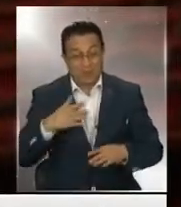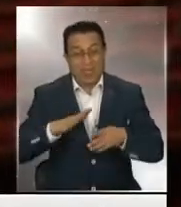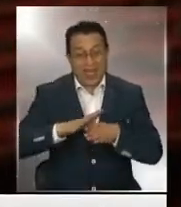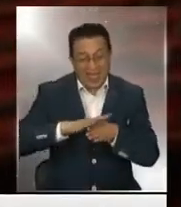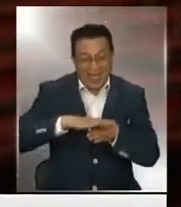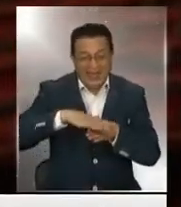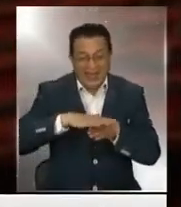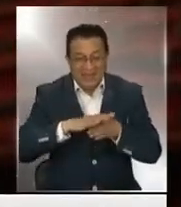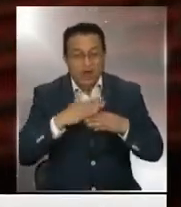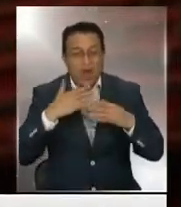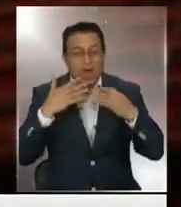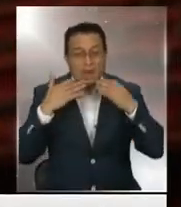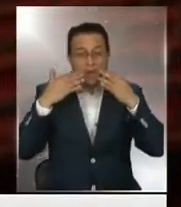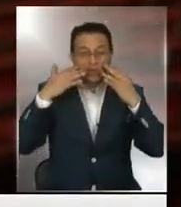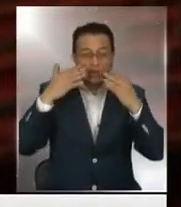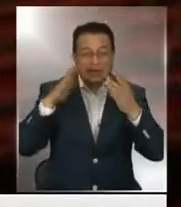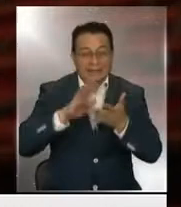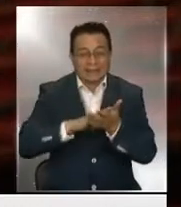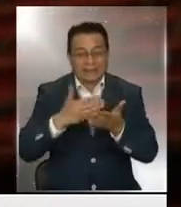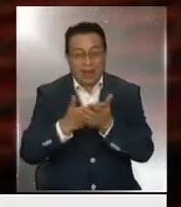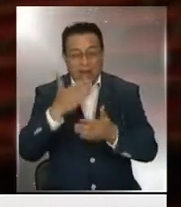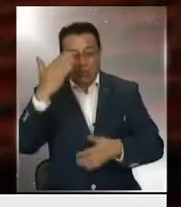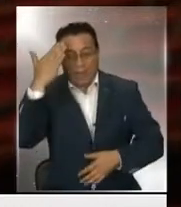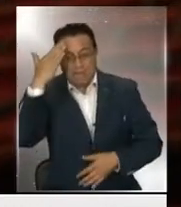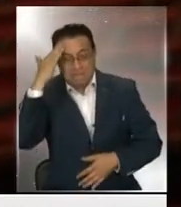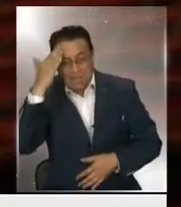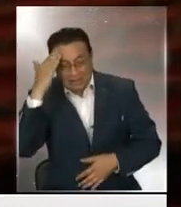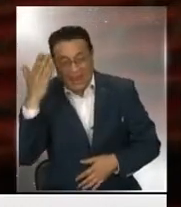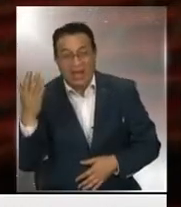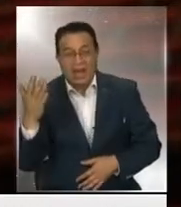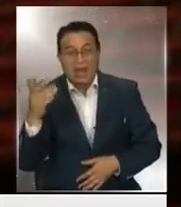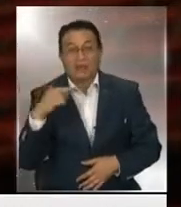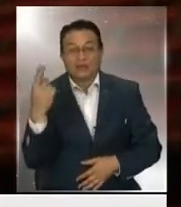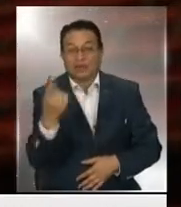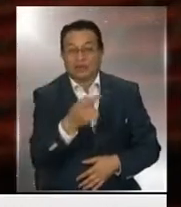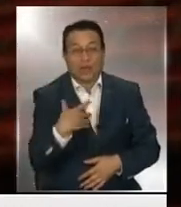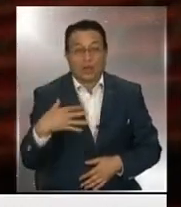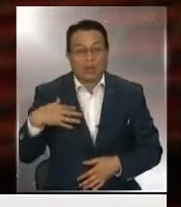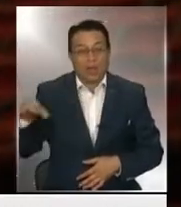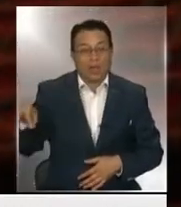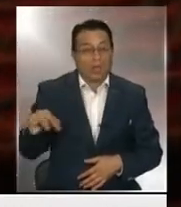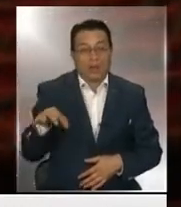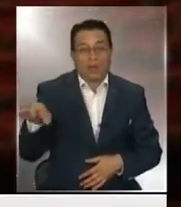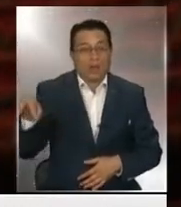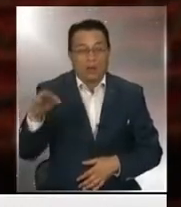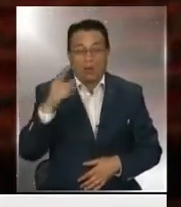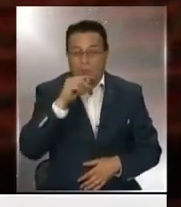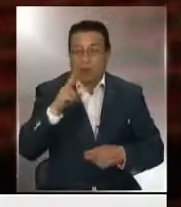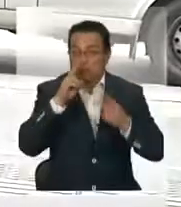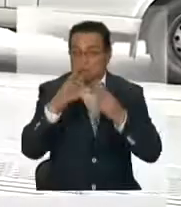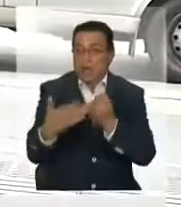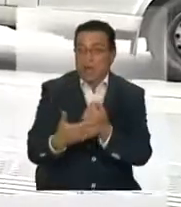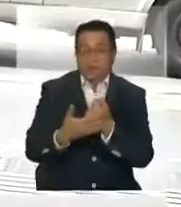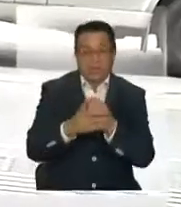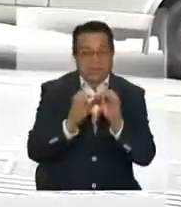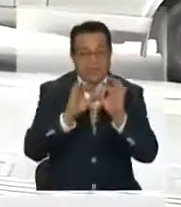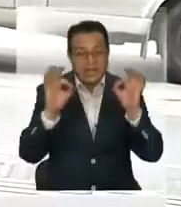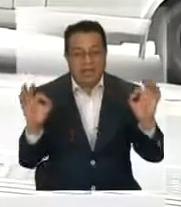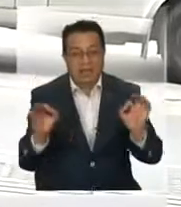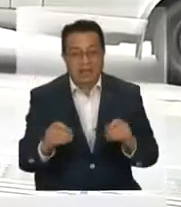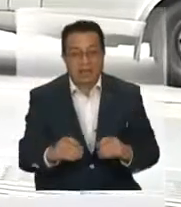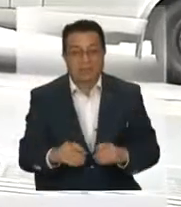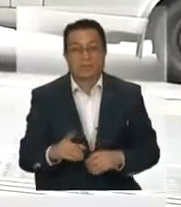equilibrio emocional, la salud mental, estamos realmente huérfanos de todo tipo de reconocimiento y ayuda. Es